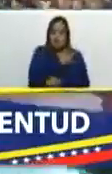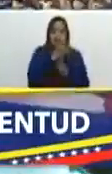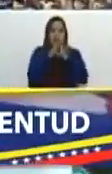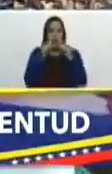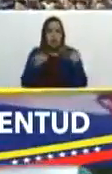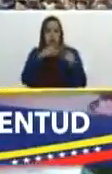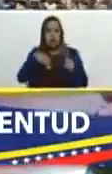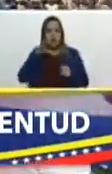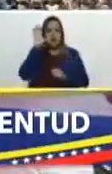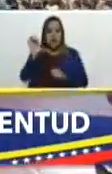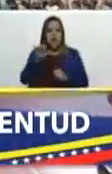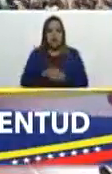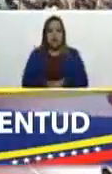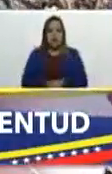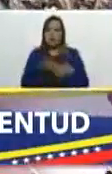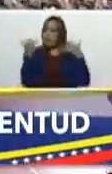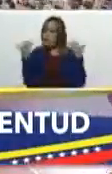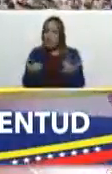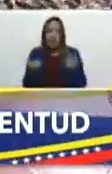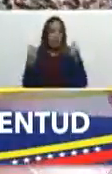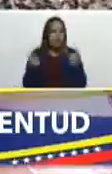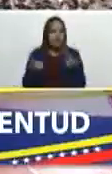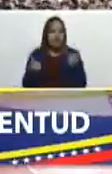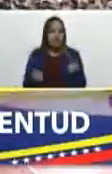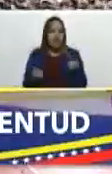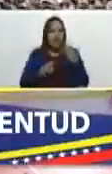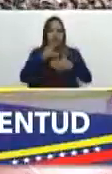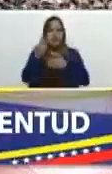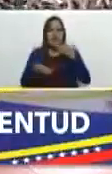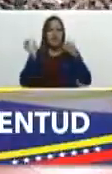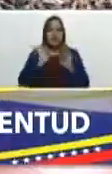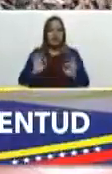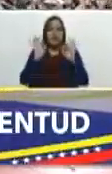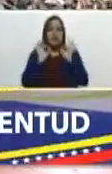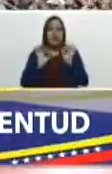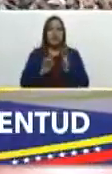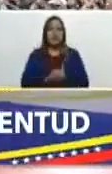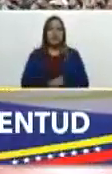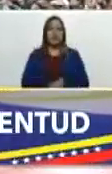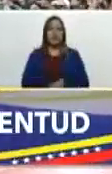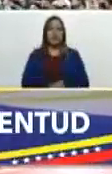del país de manera inmediata con un plan especial.